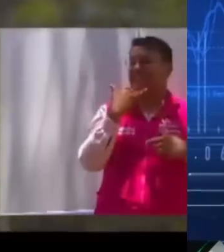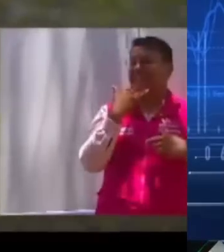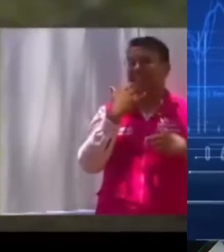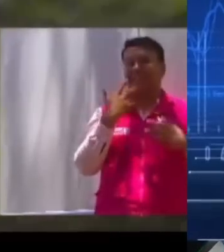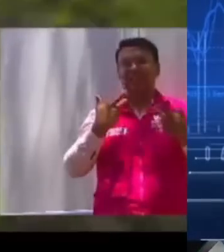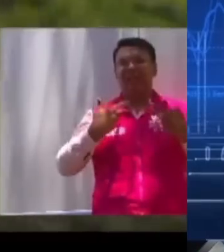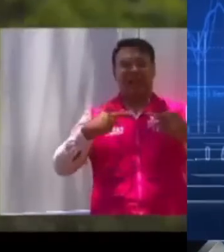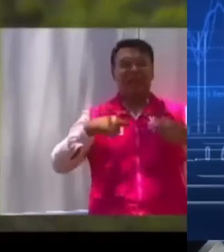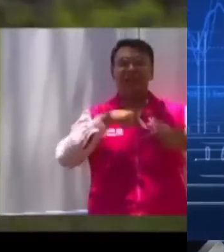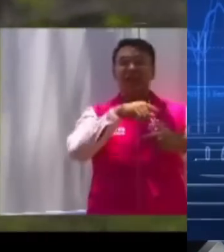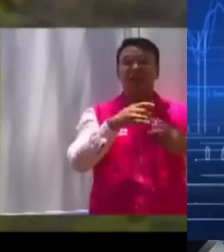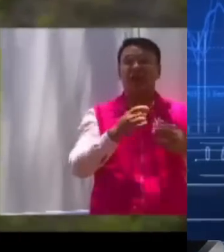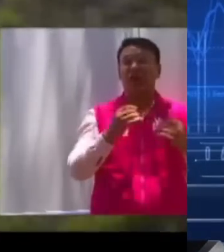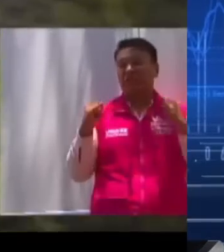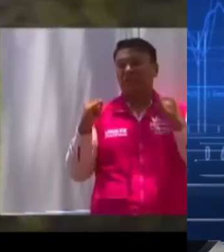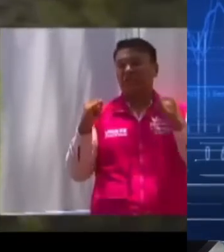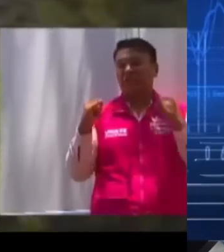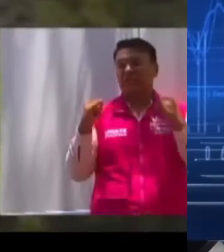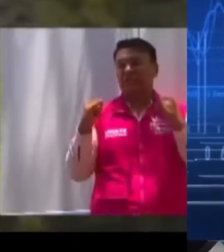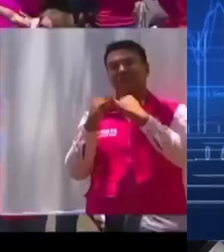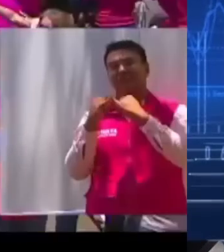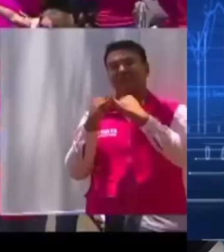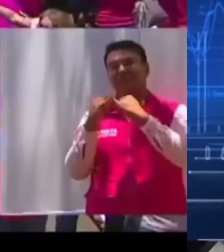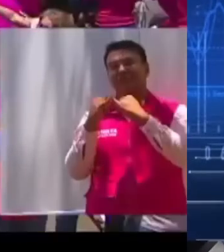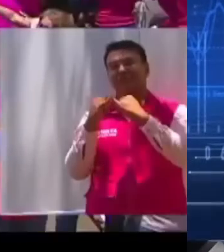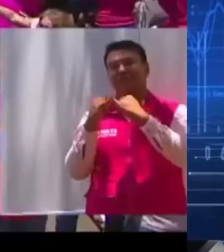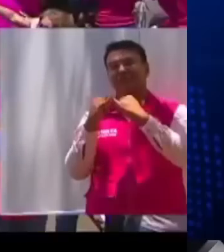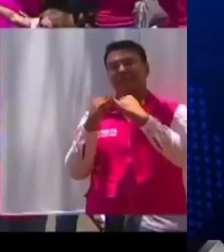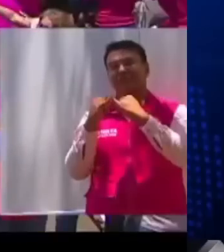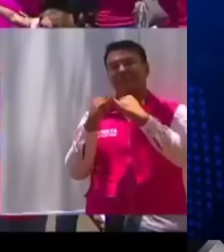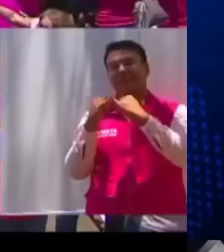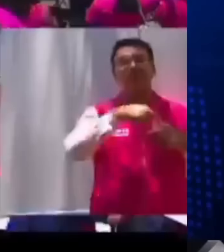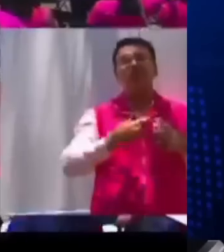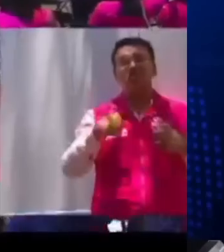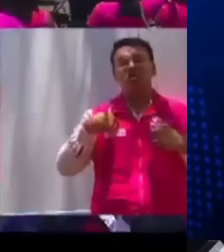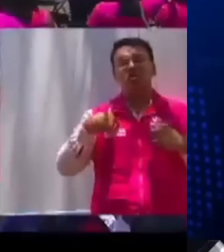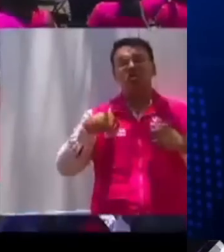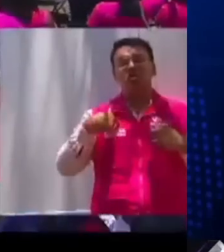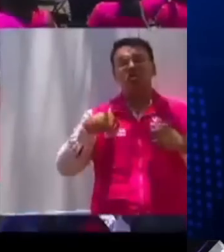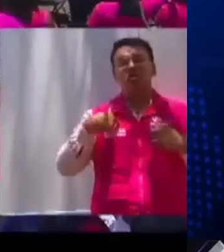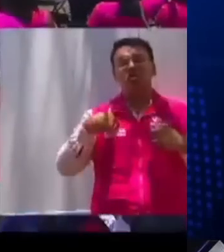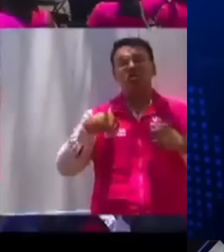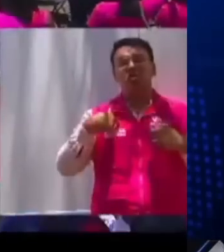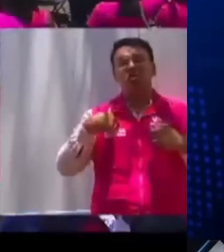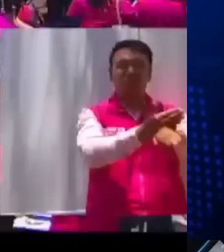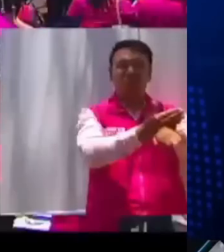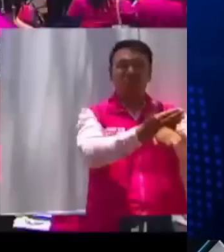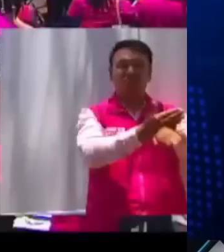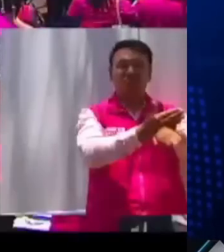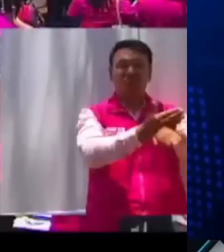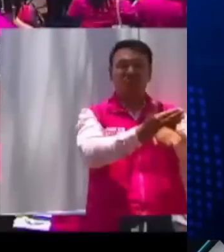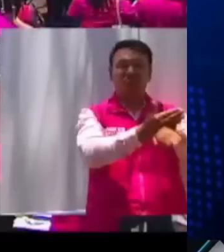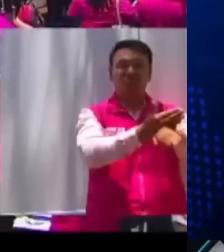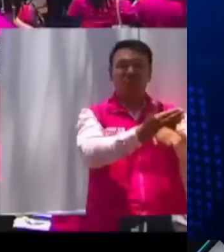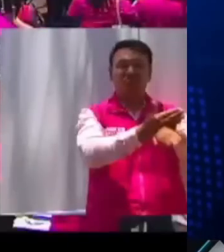no en las instituciones y voy a combatir la corrupción sea de quien sea porque así lo